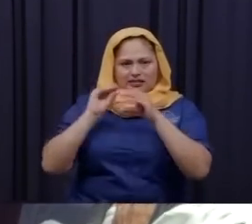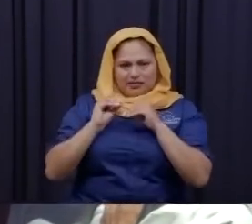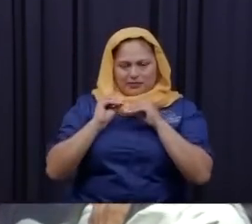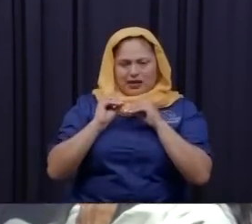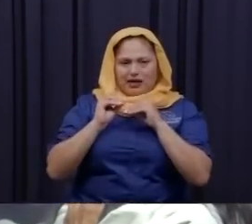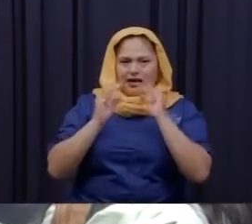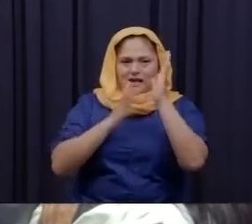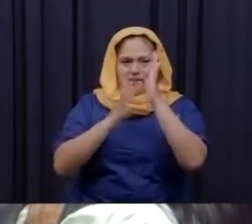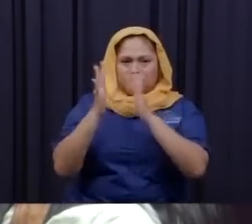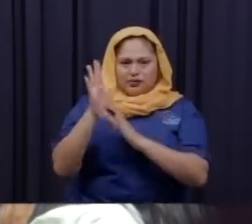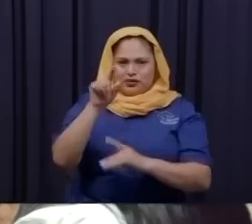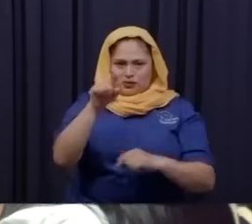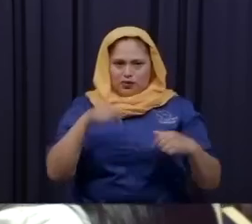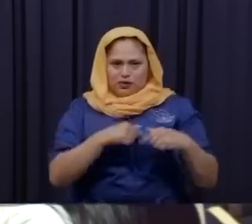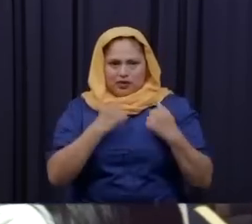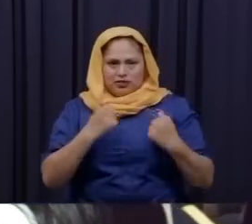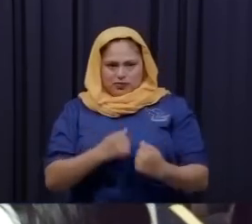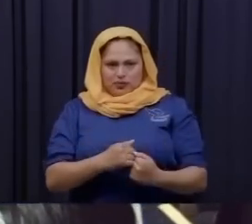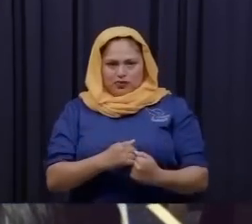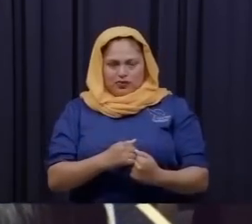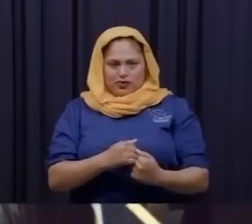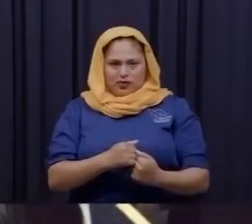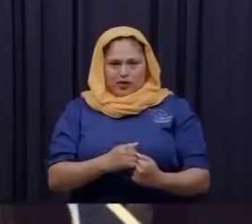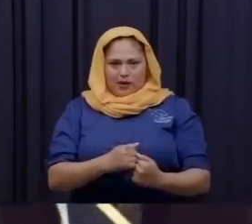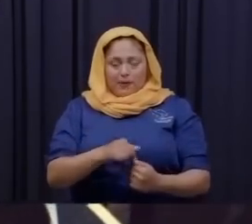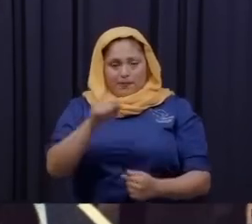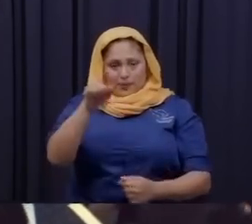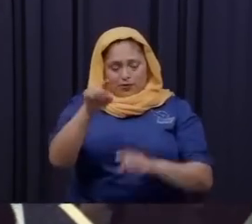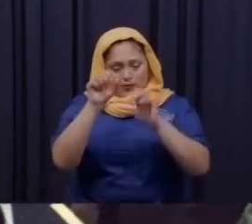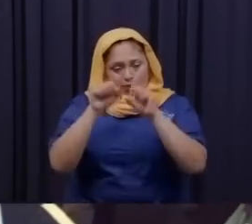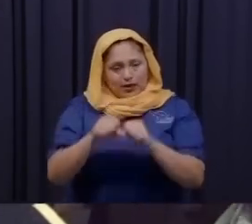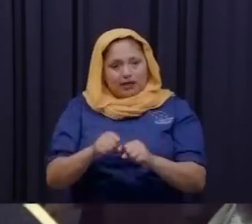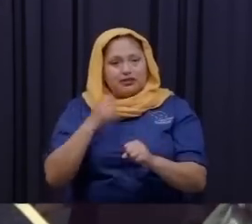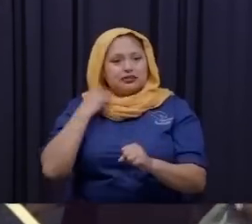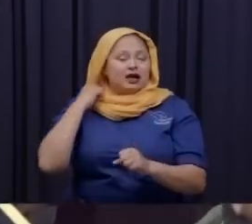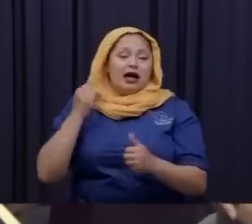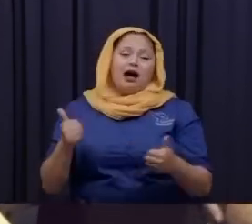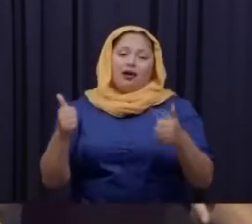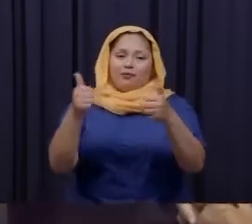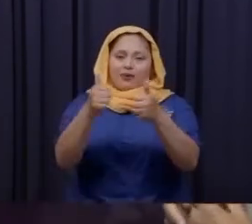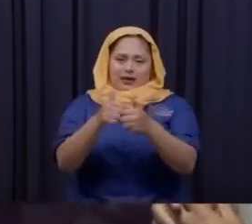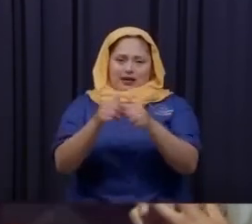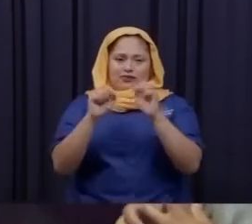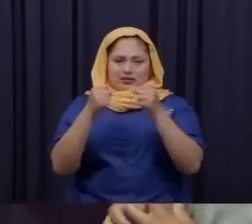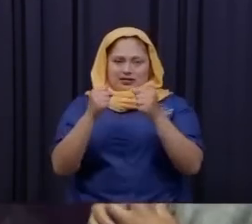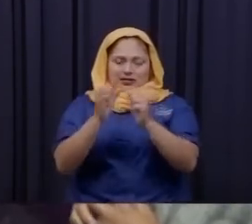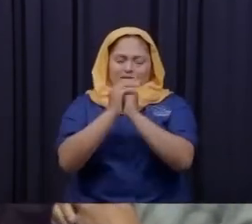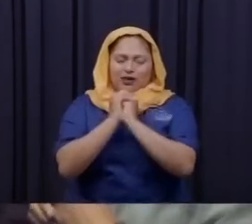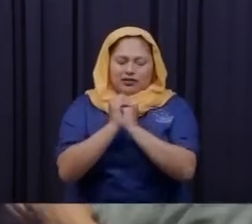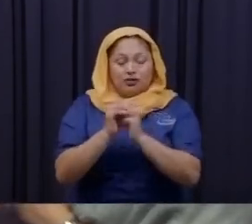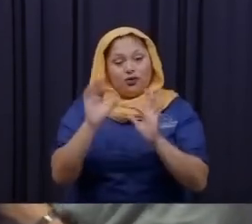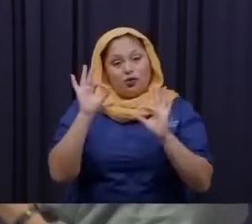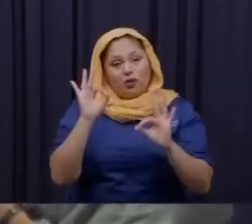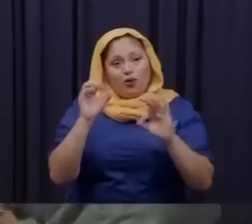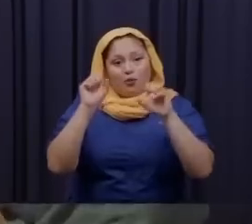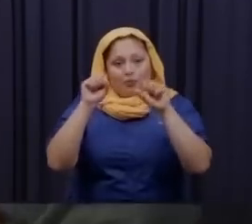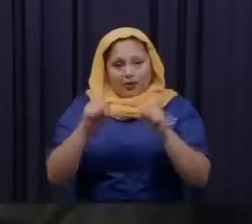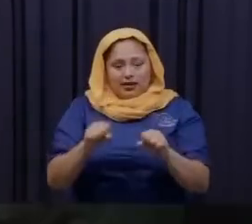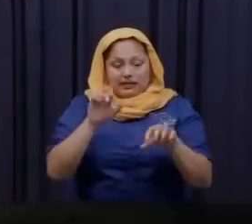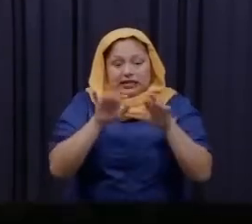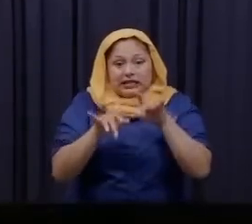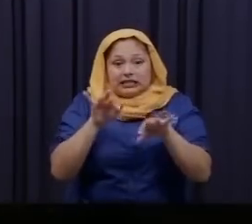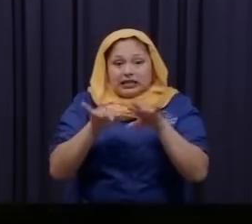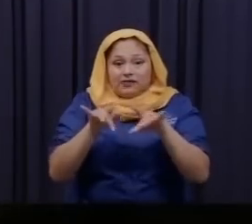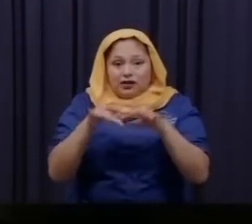Dios le bendiga, Dios le bendiga. ¿Habrá alguien más esta noche que quiera venir y